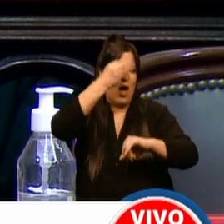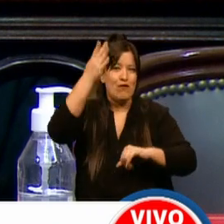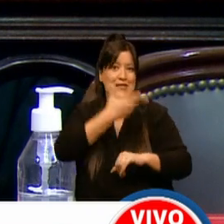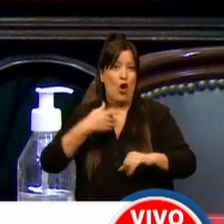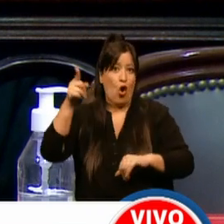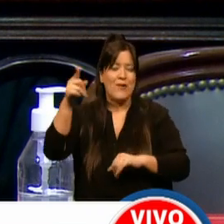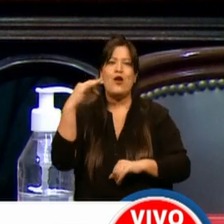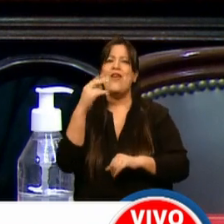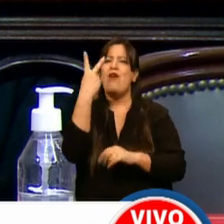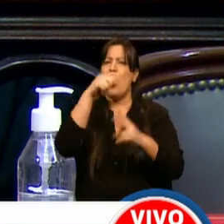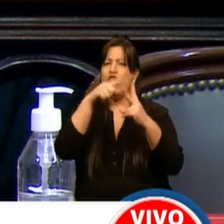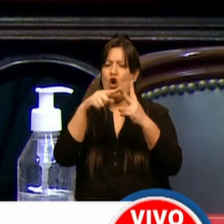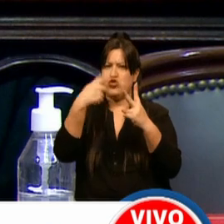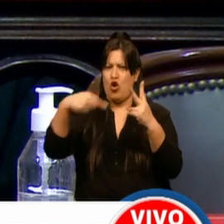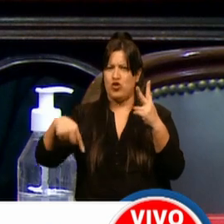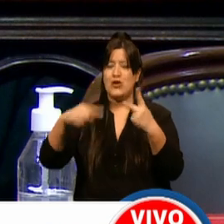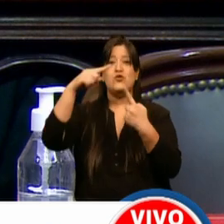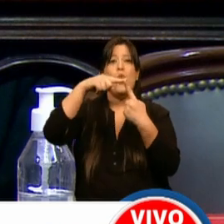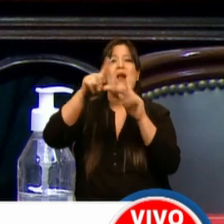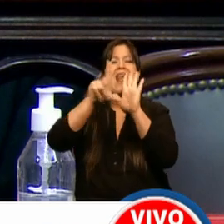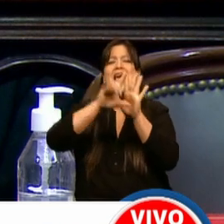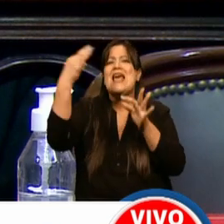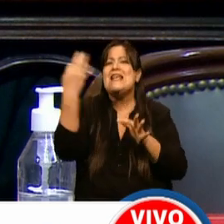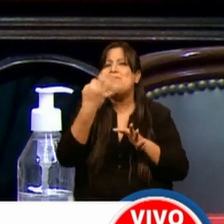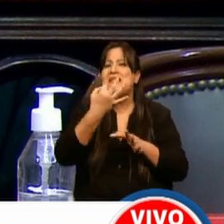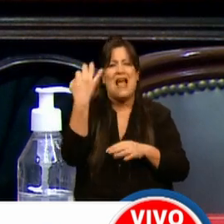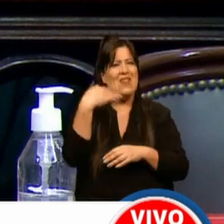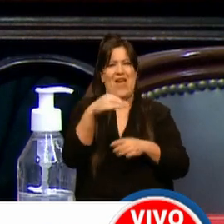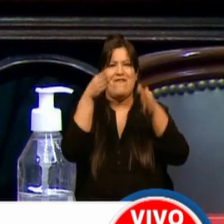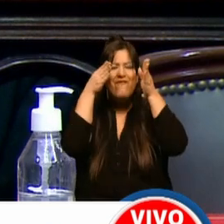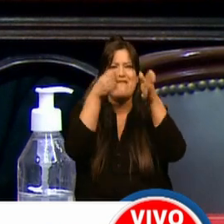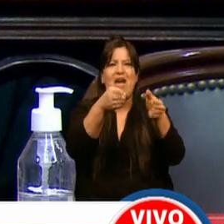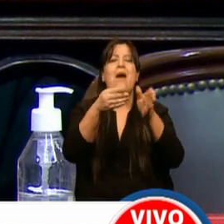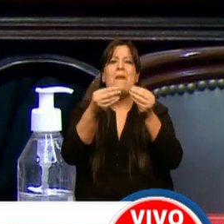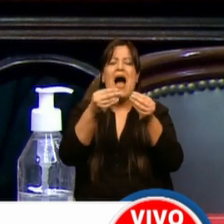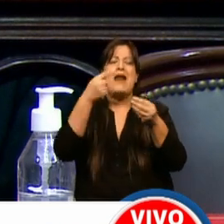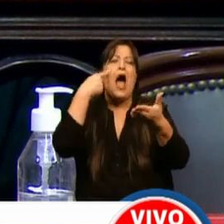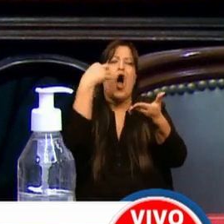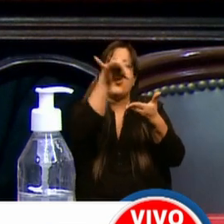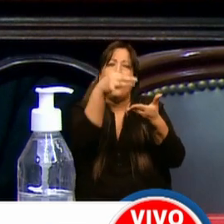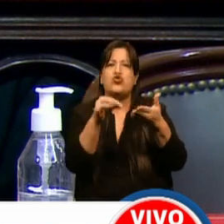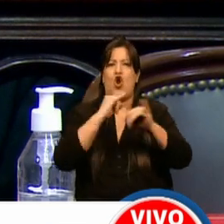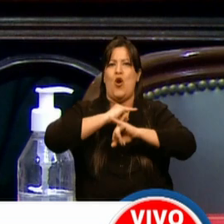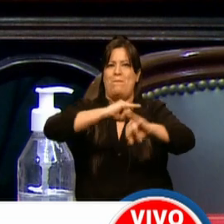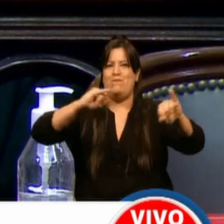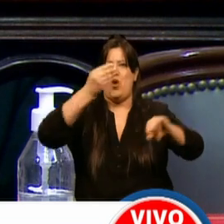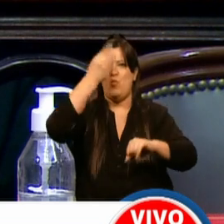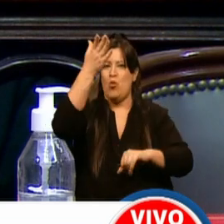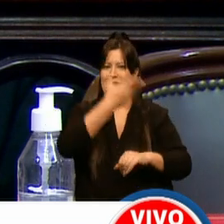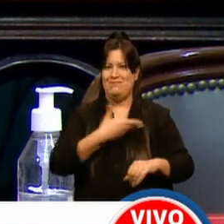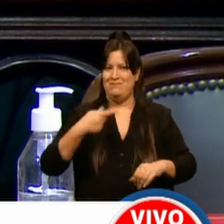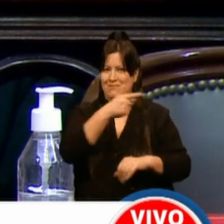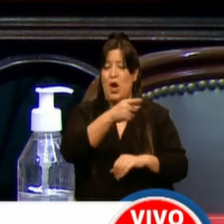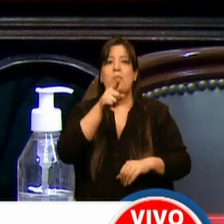tener dos criterios o no una ley especial que se dedica a regular la pauta porque merece una concertación